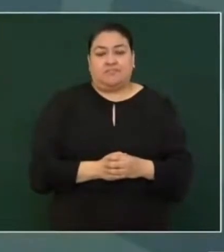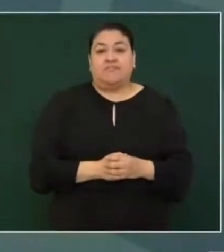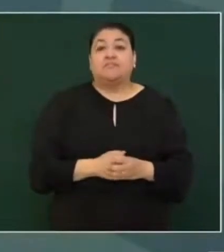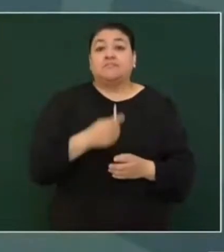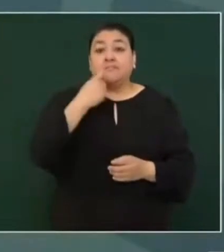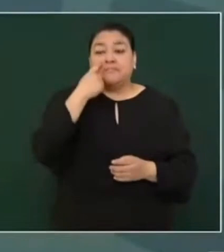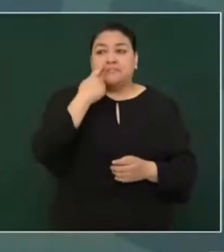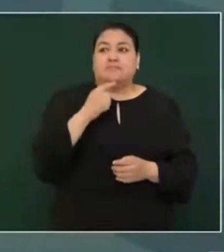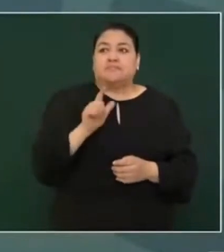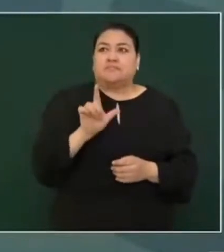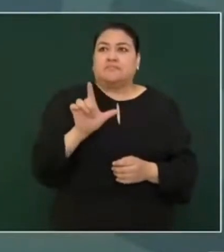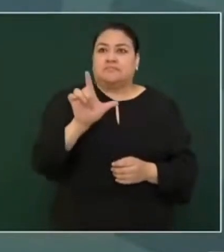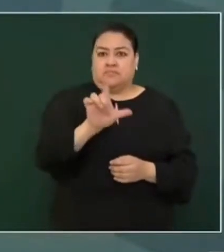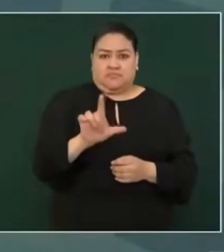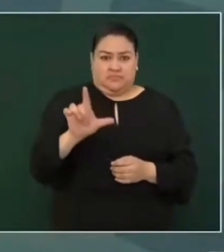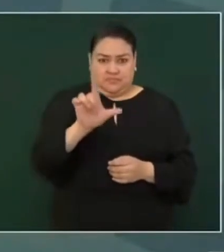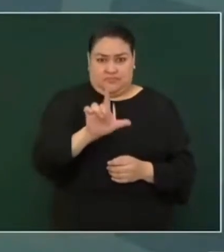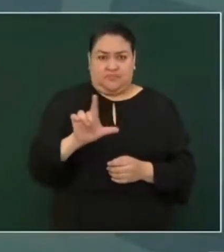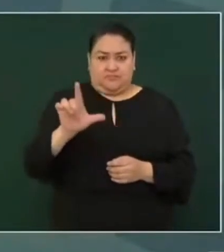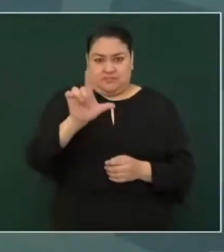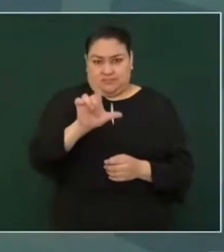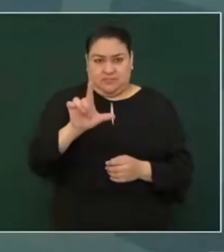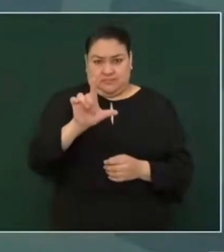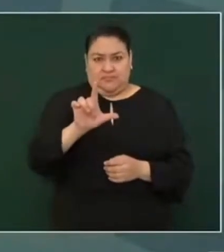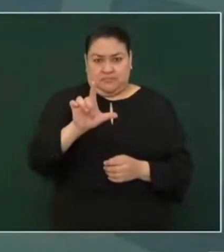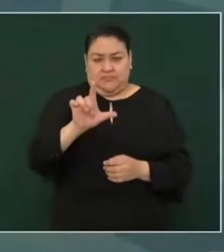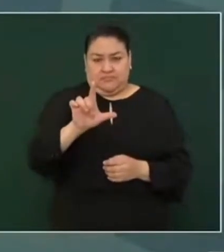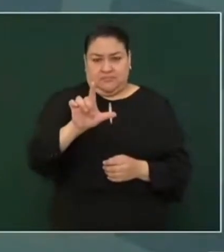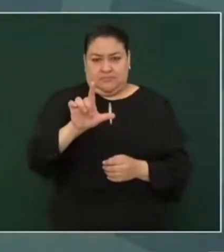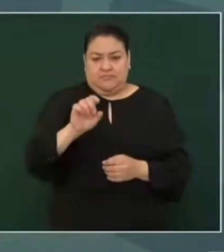El lunes va a estar